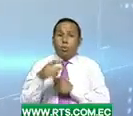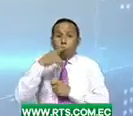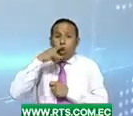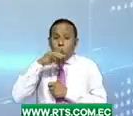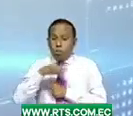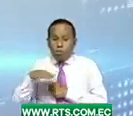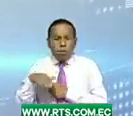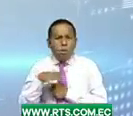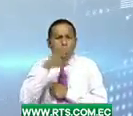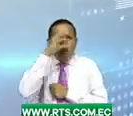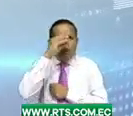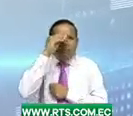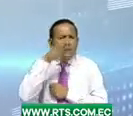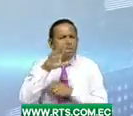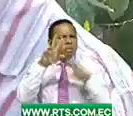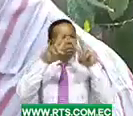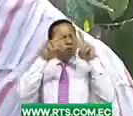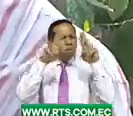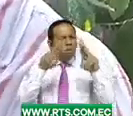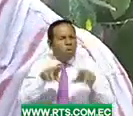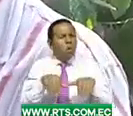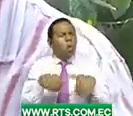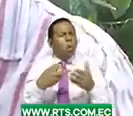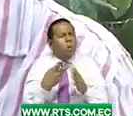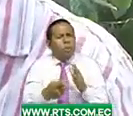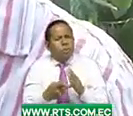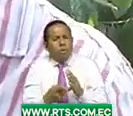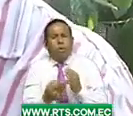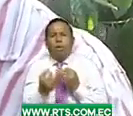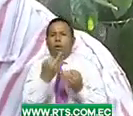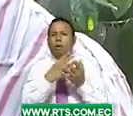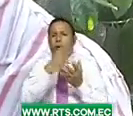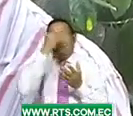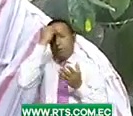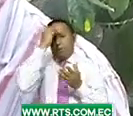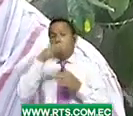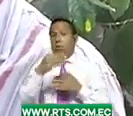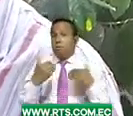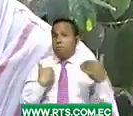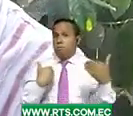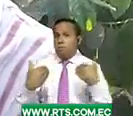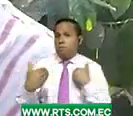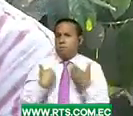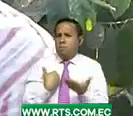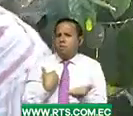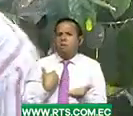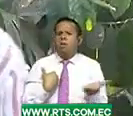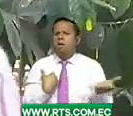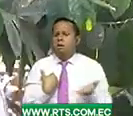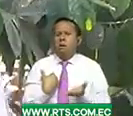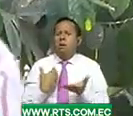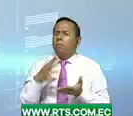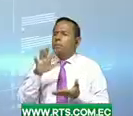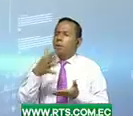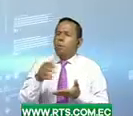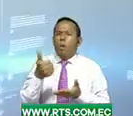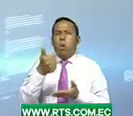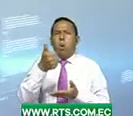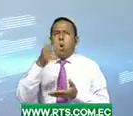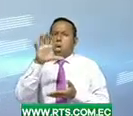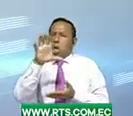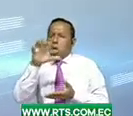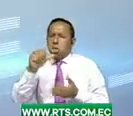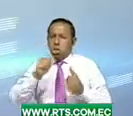y el verdadero mensaje de la Navidad. Esta obra está con alrededor de 15 actores y actrices,